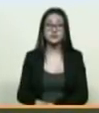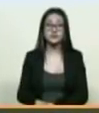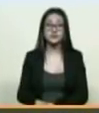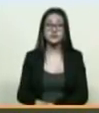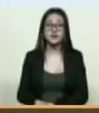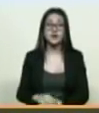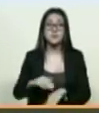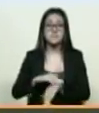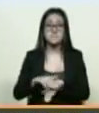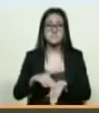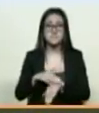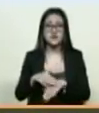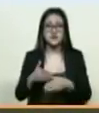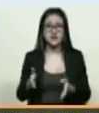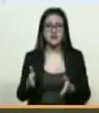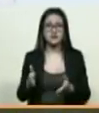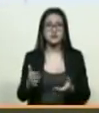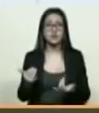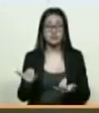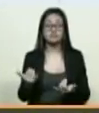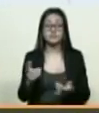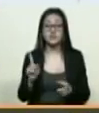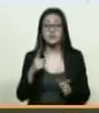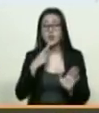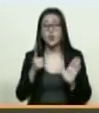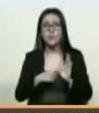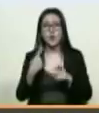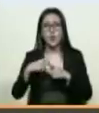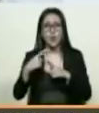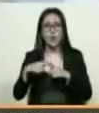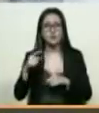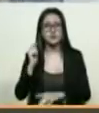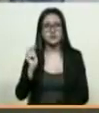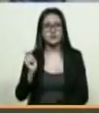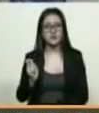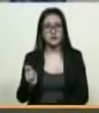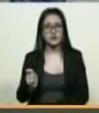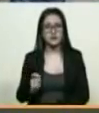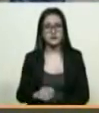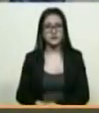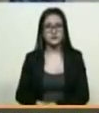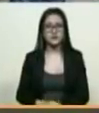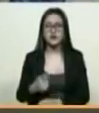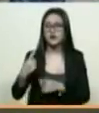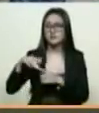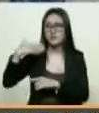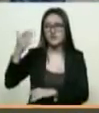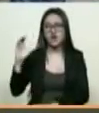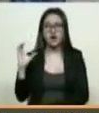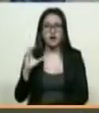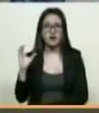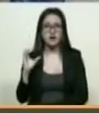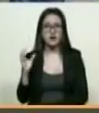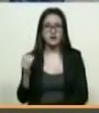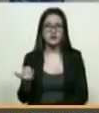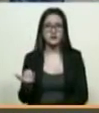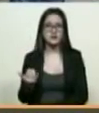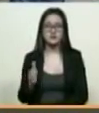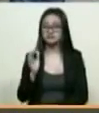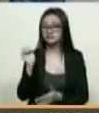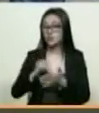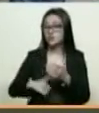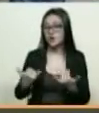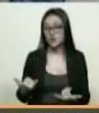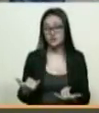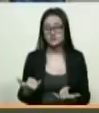ministros que estuvieron presentes, bueno, salieron también a cumplir otras tareas en el interior del país, por eso nos acompañan en este